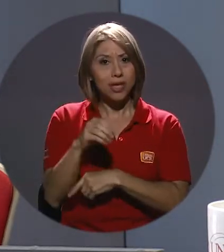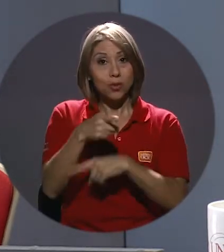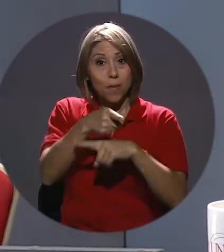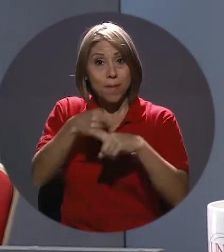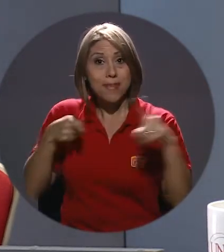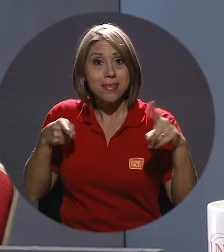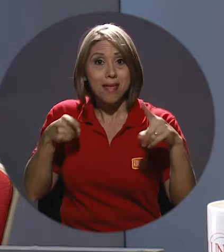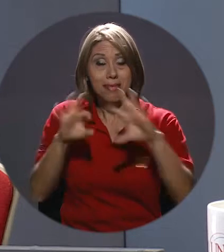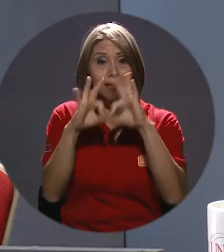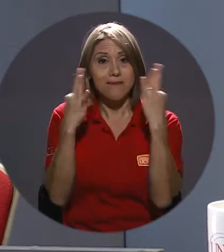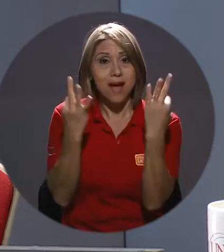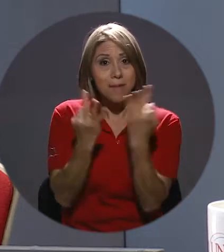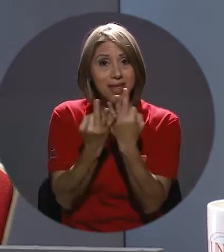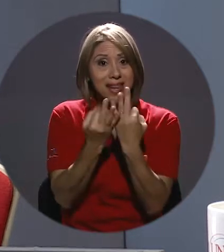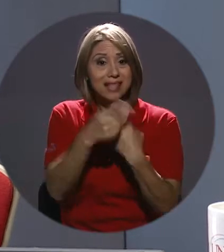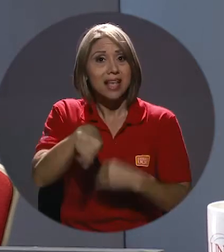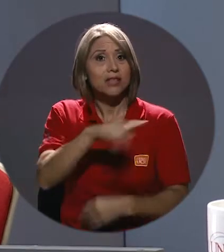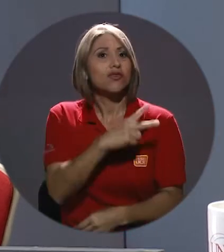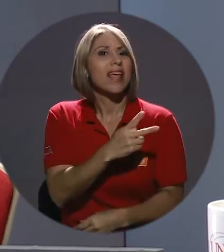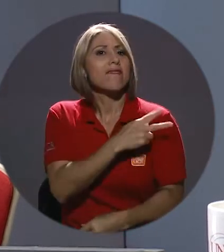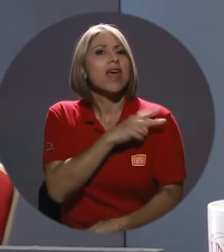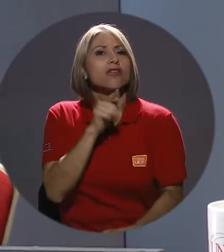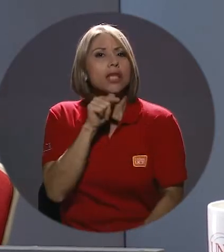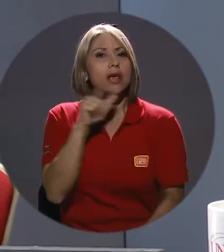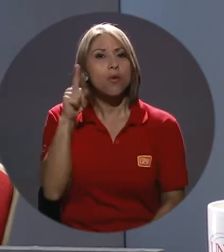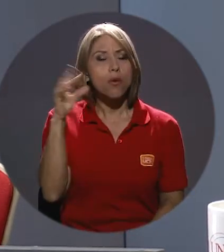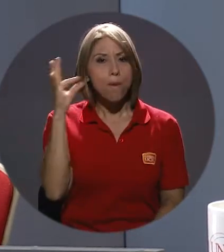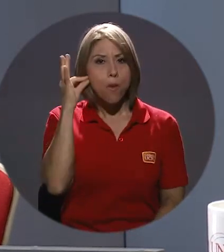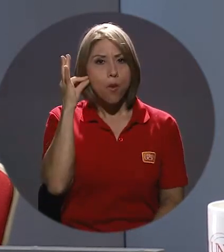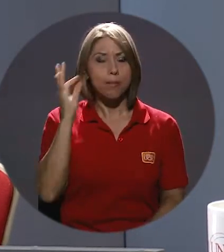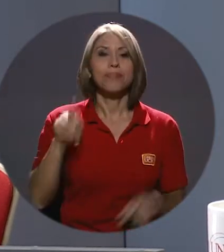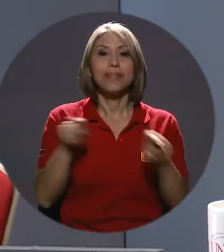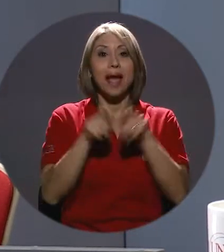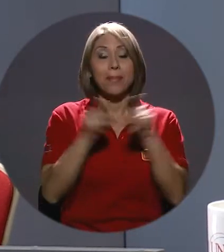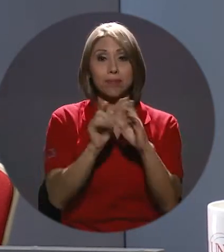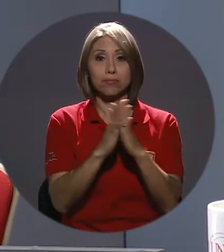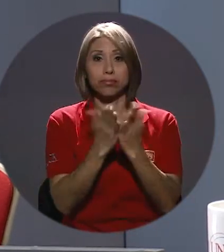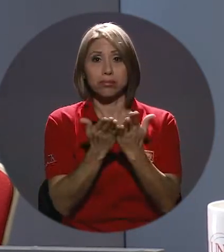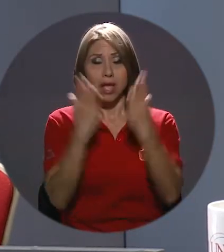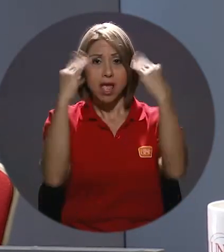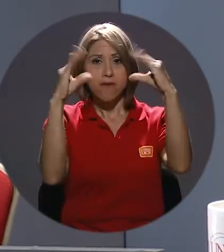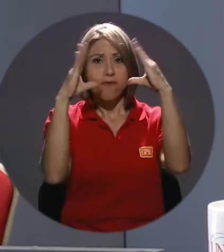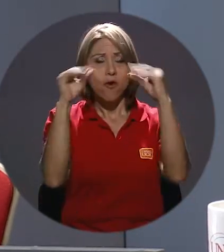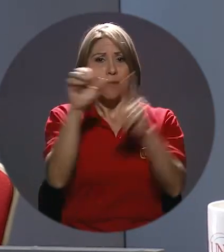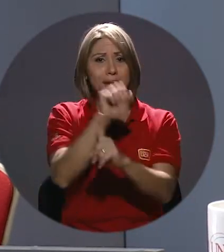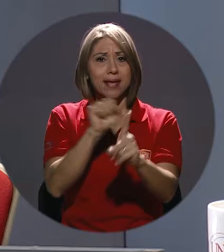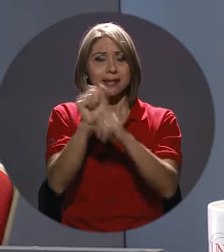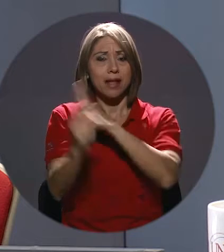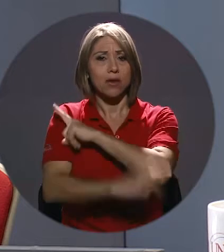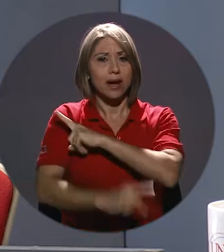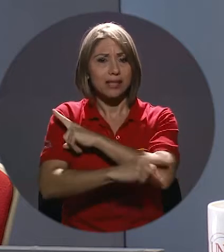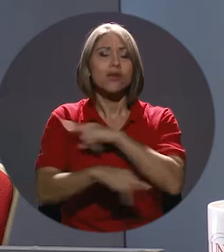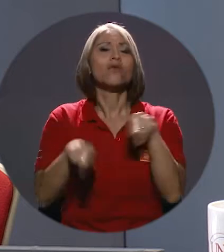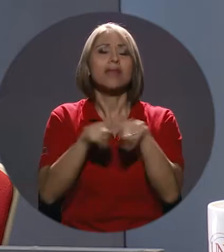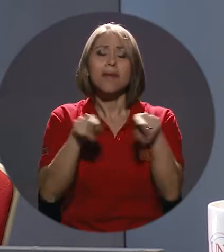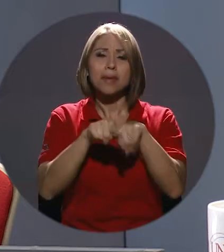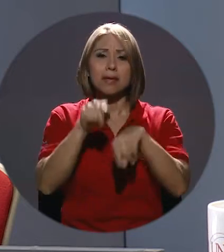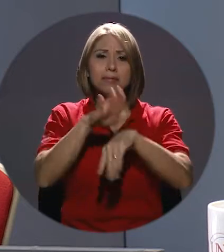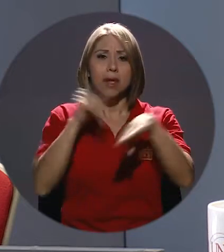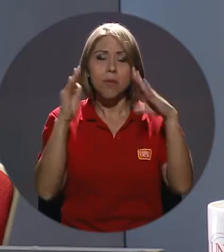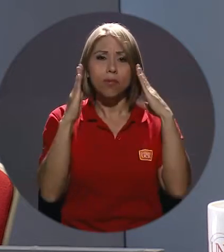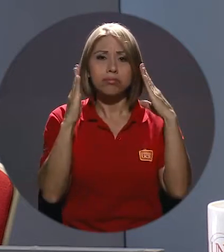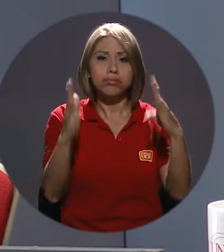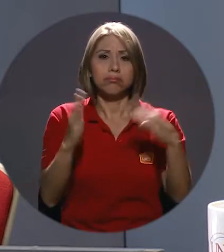los hogares que están en esta condición son jefeados por mujeres. Además, el informe del Estado de la Nación hizo un llamado de atención en este